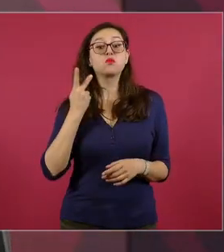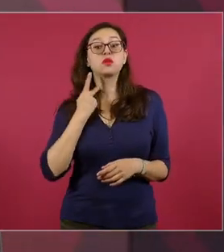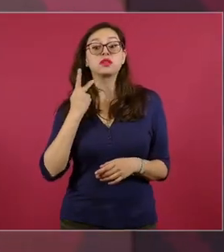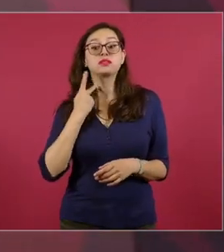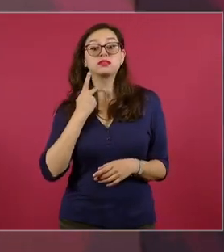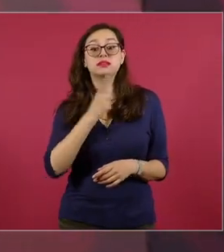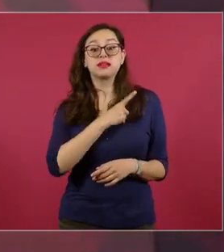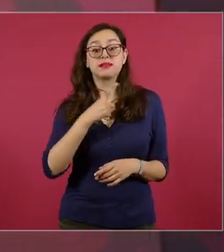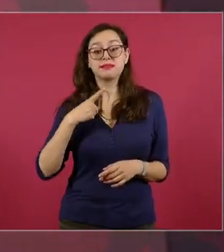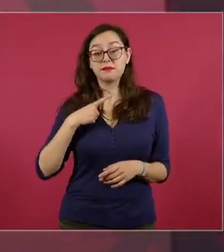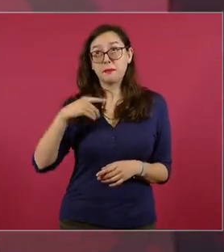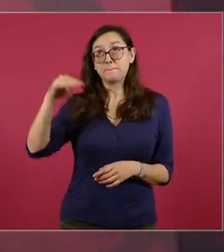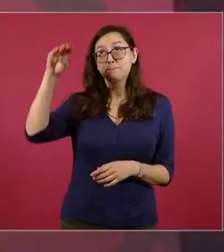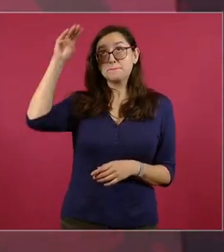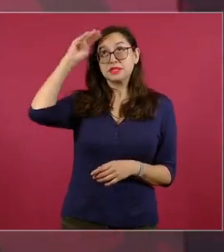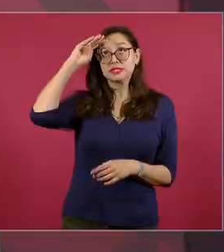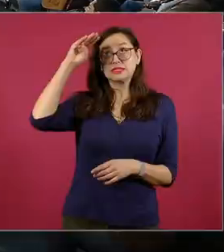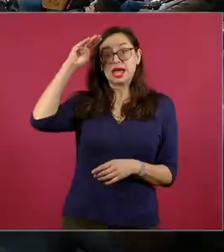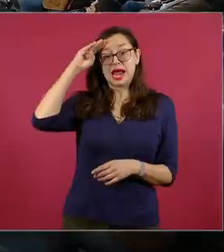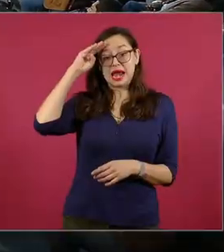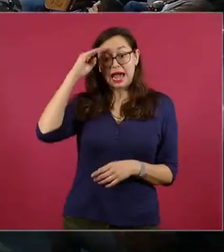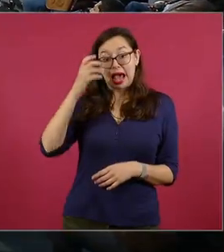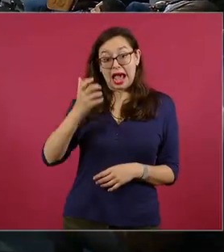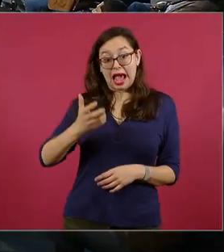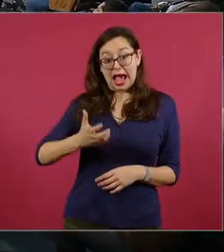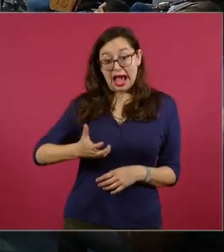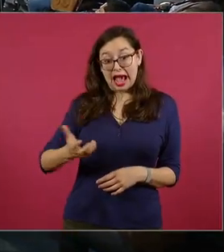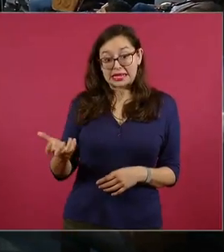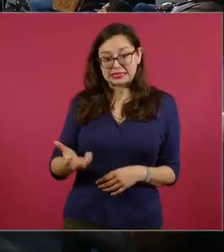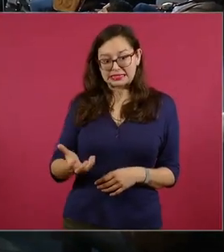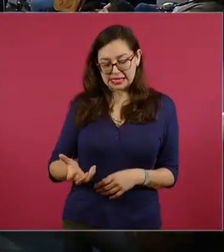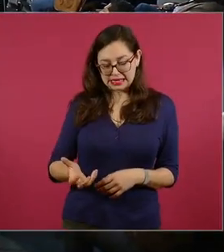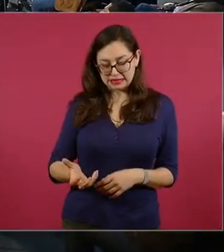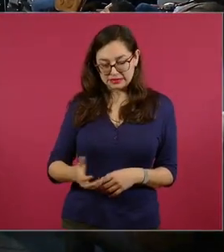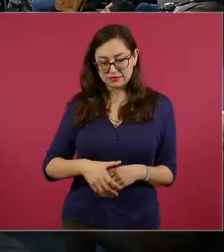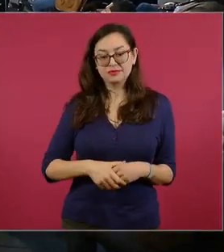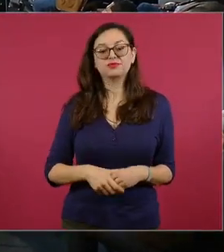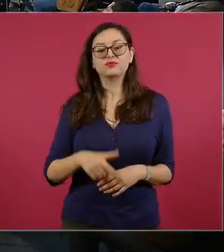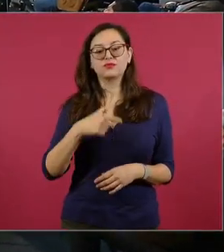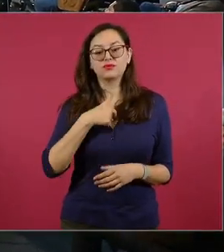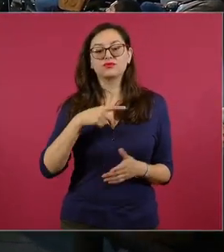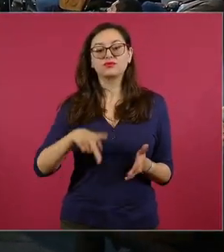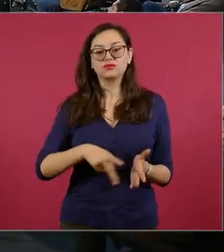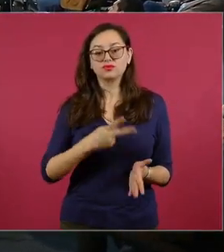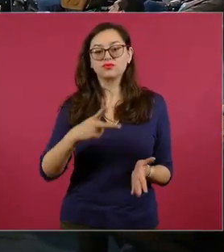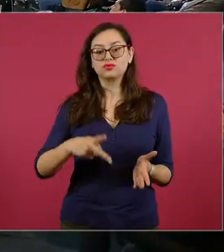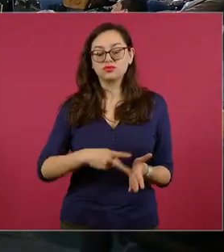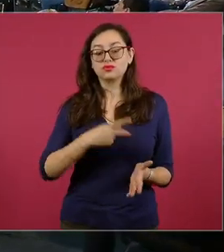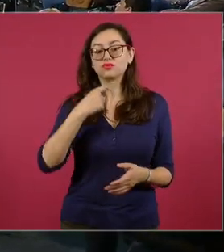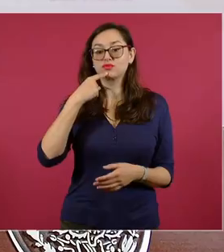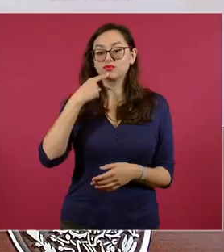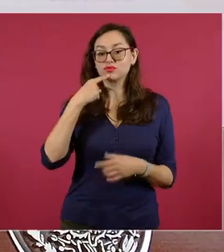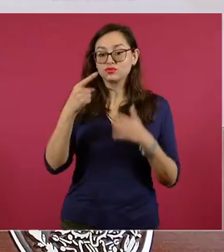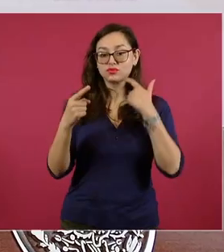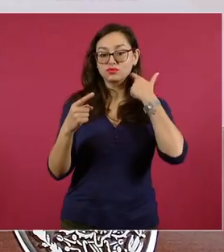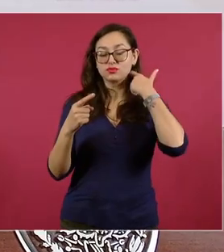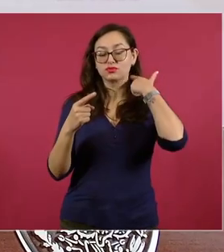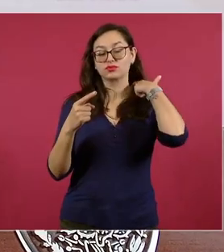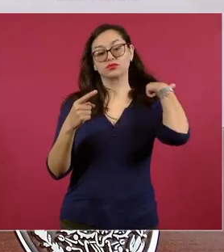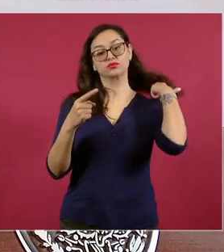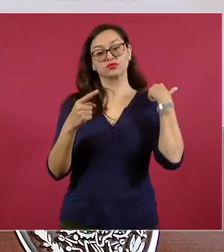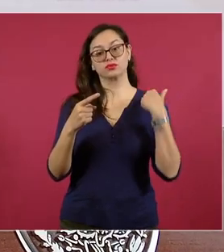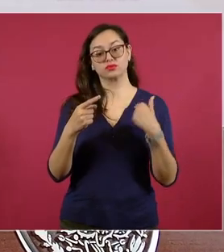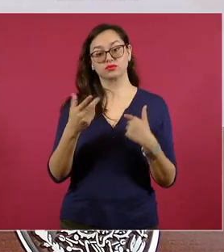Y yo decía con frecuencia, de que en los tiempos